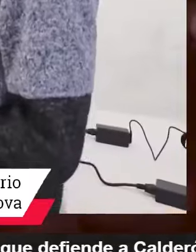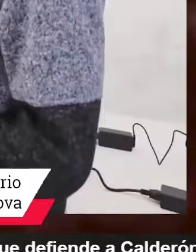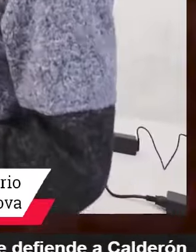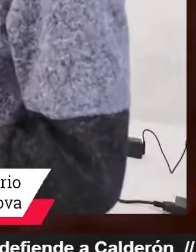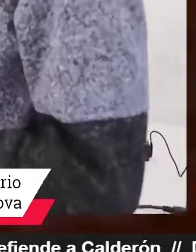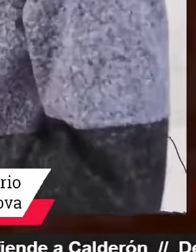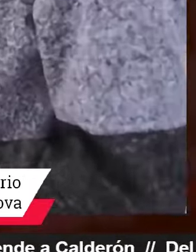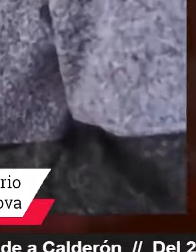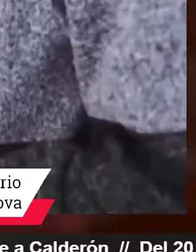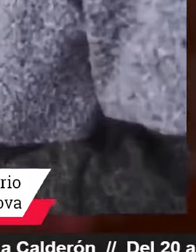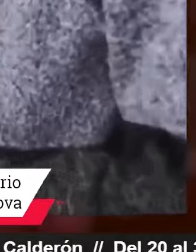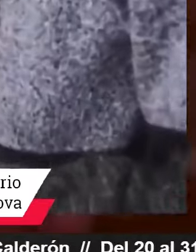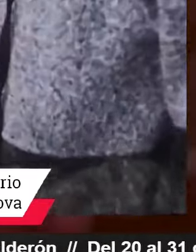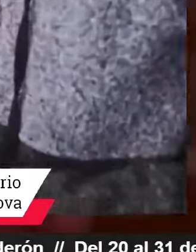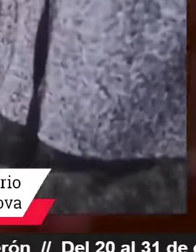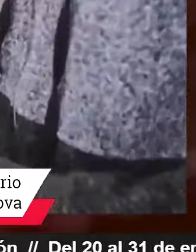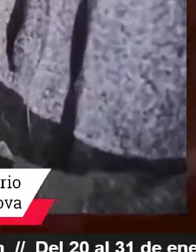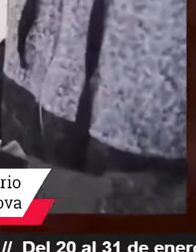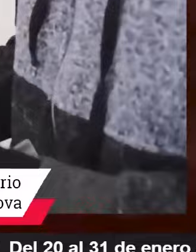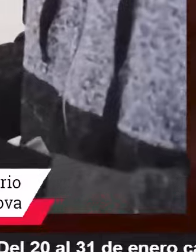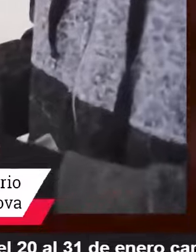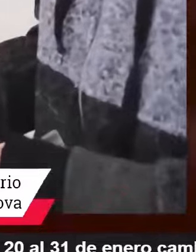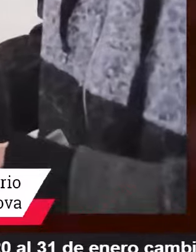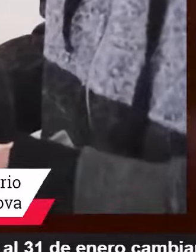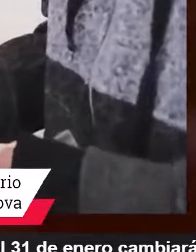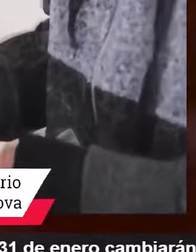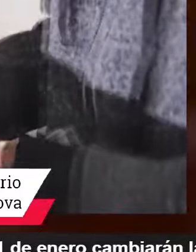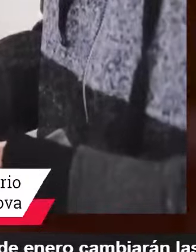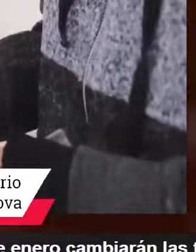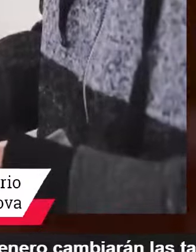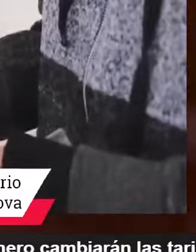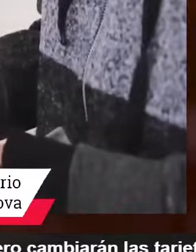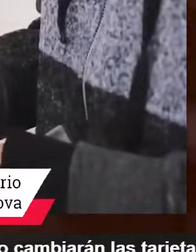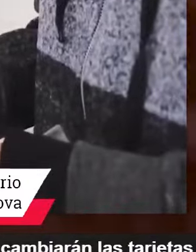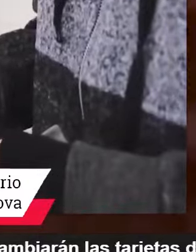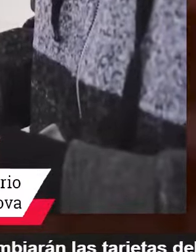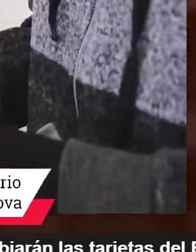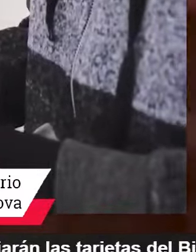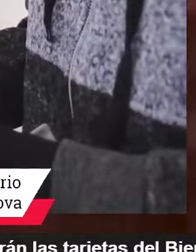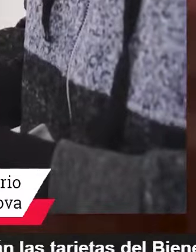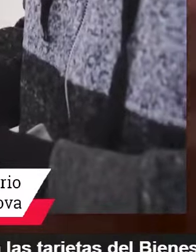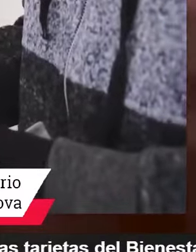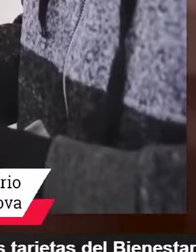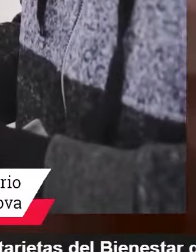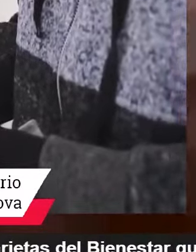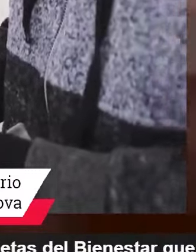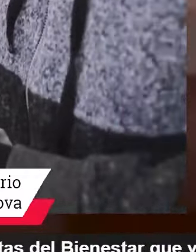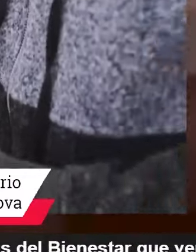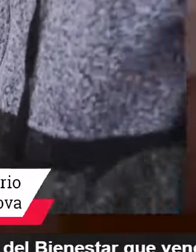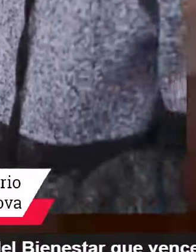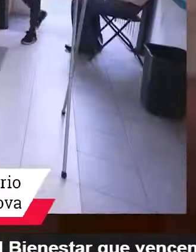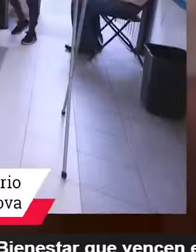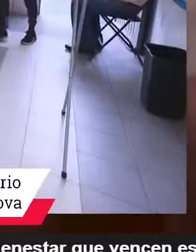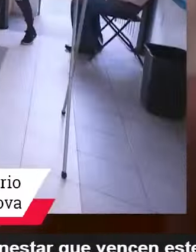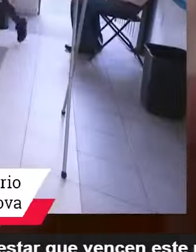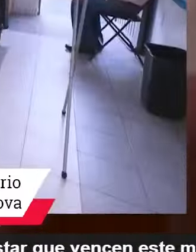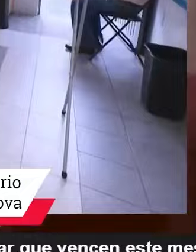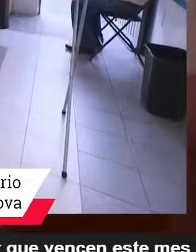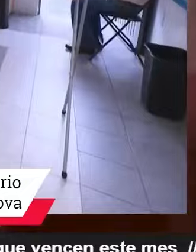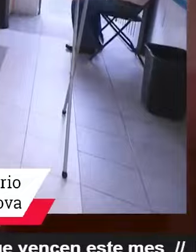es el instituto interamericano de Derechos Humanos porque es el que más dinero recibió entre en 2015